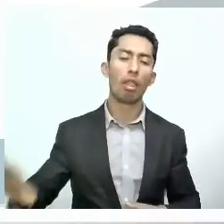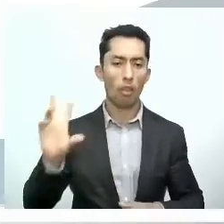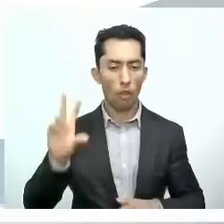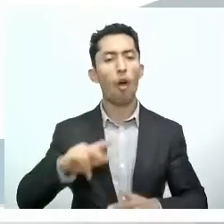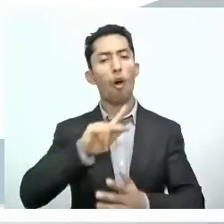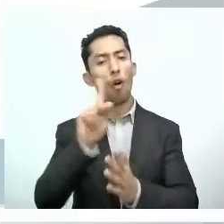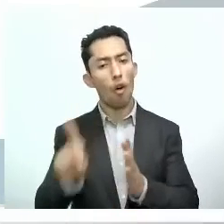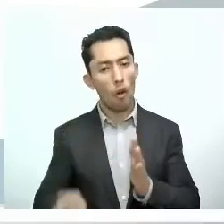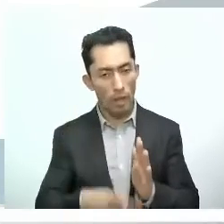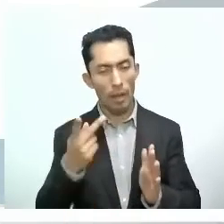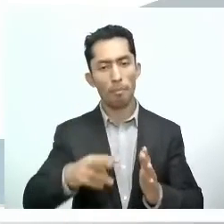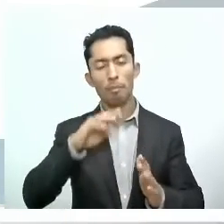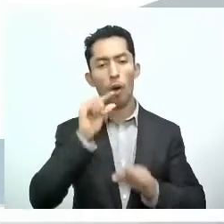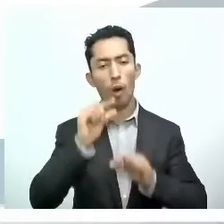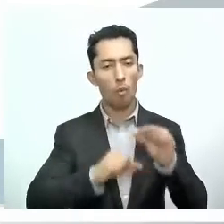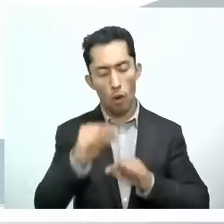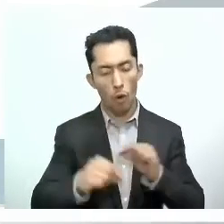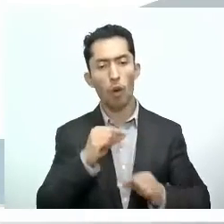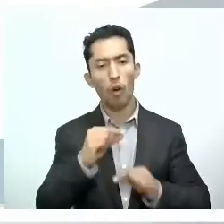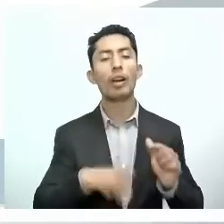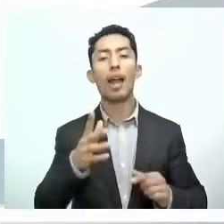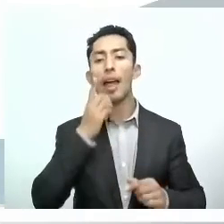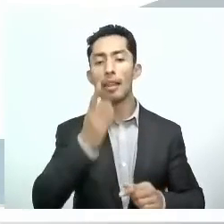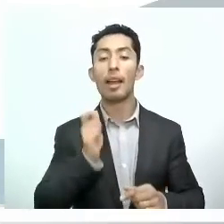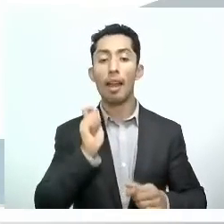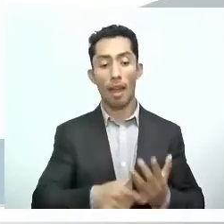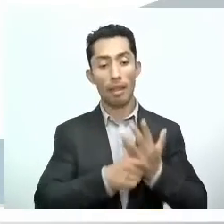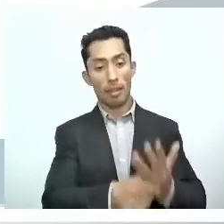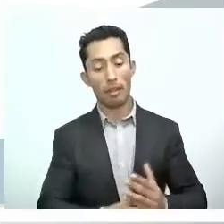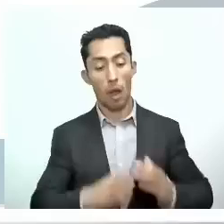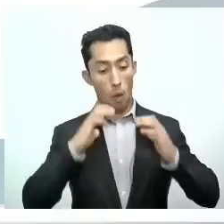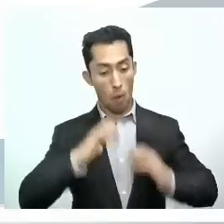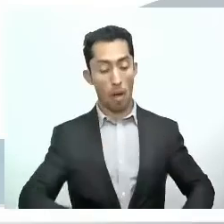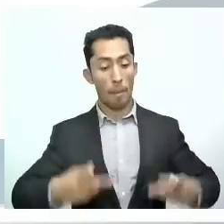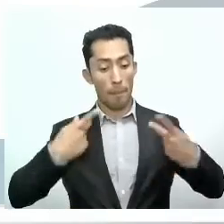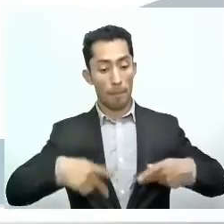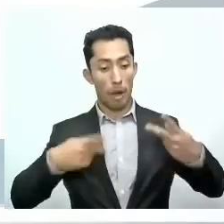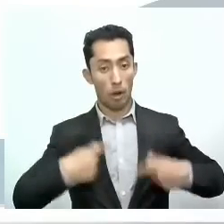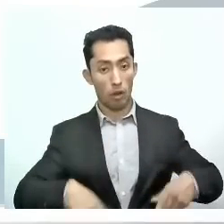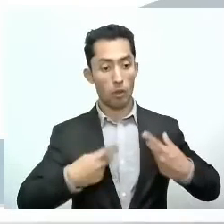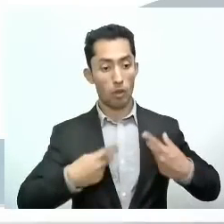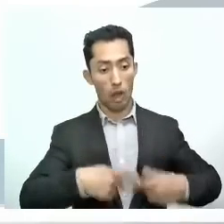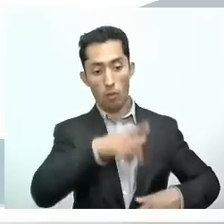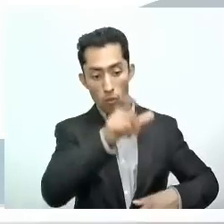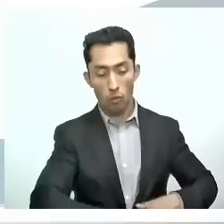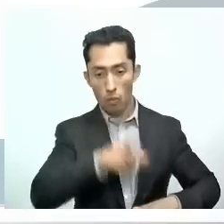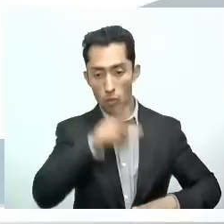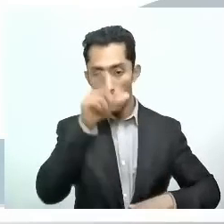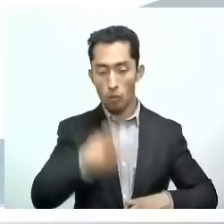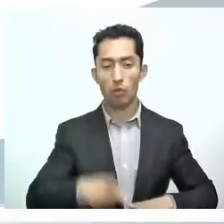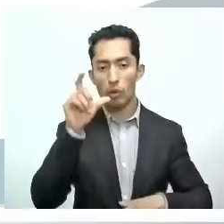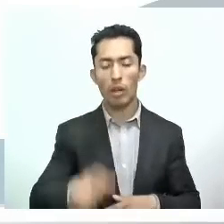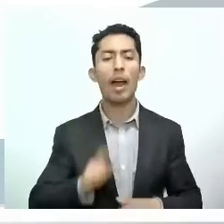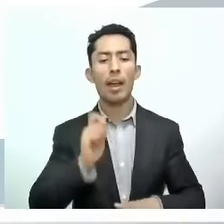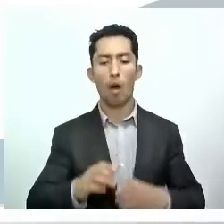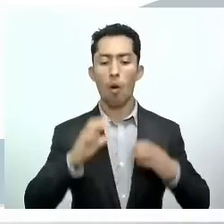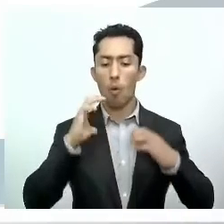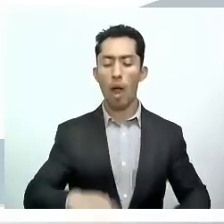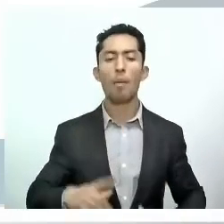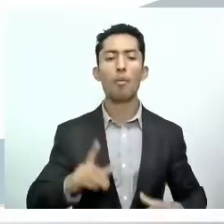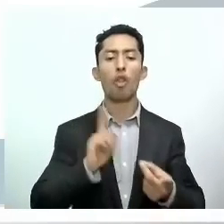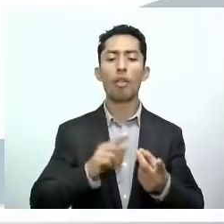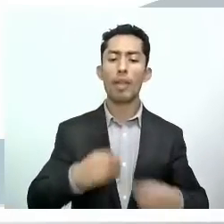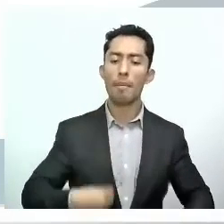recuperar, como decía, según el cuerpo de la persona, según dónde esté posicionado ese cuerpo, el contexto de